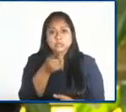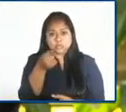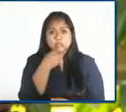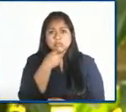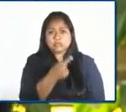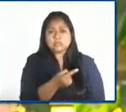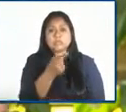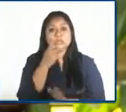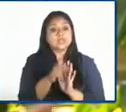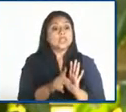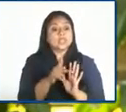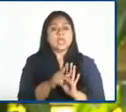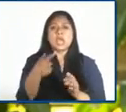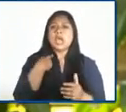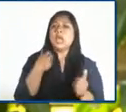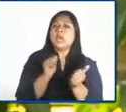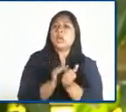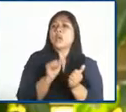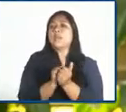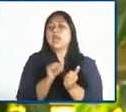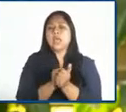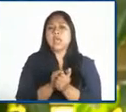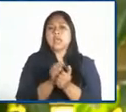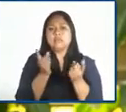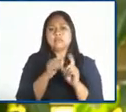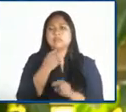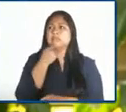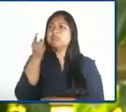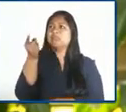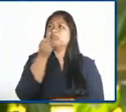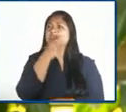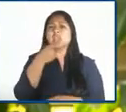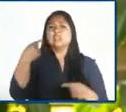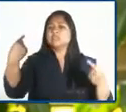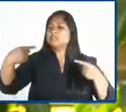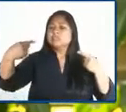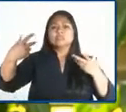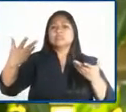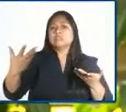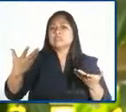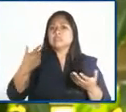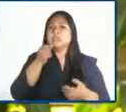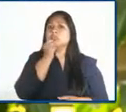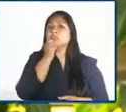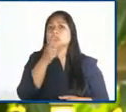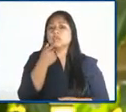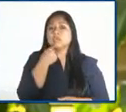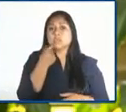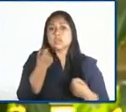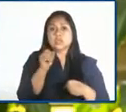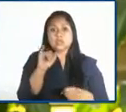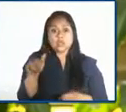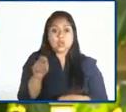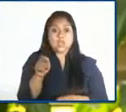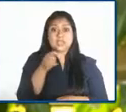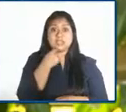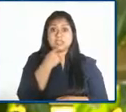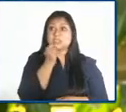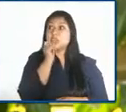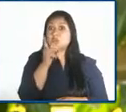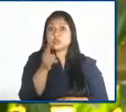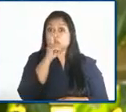en el video que han estado acompañando a la niñez, pero sin embargo esto contradice con estas denuncias que ha realizado este juez, incluso lo de